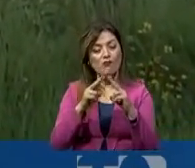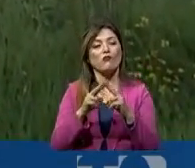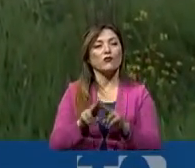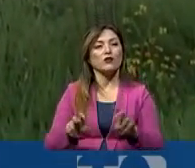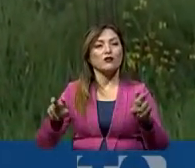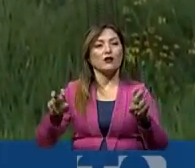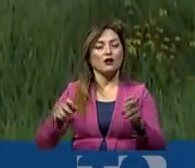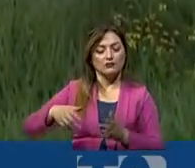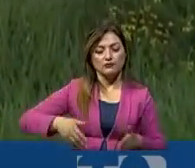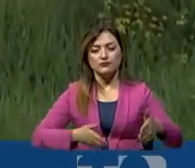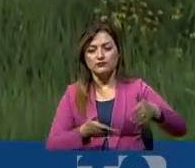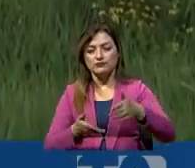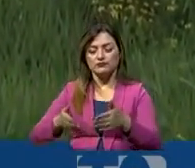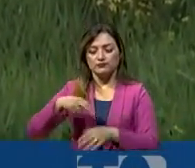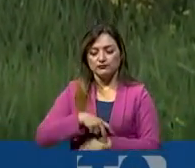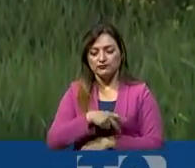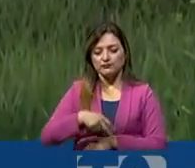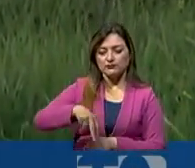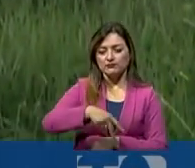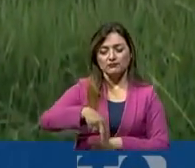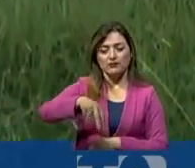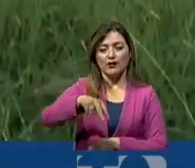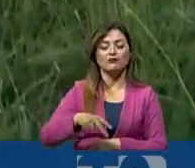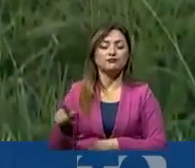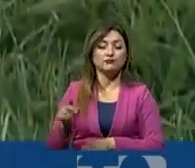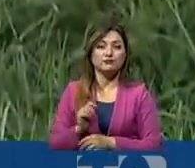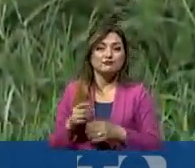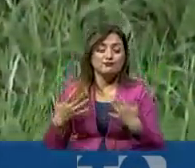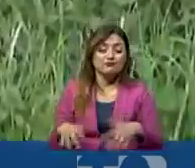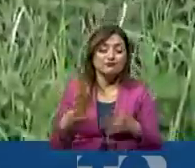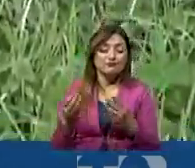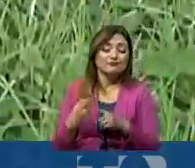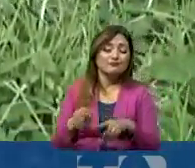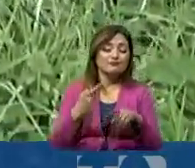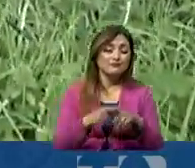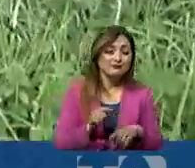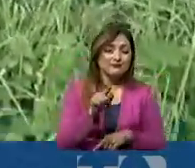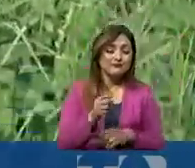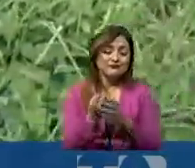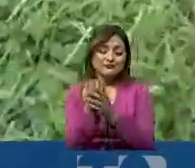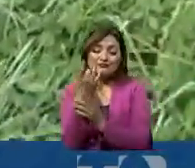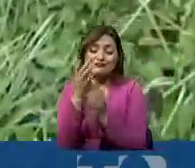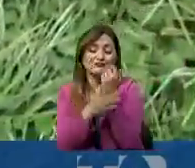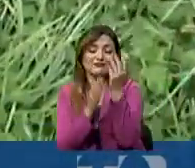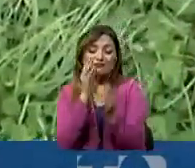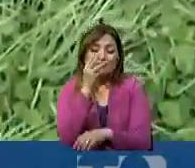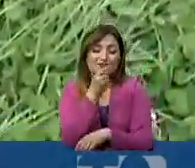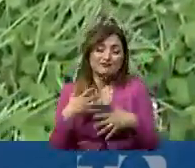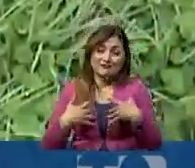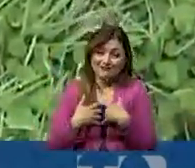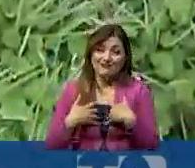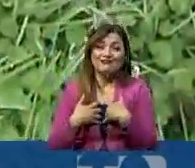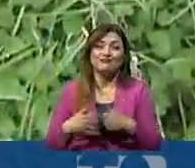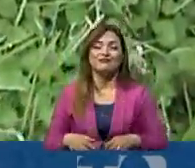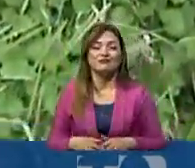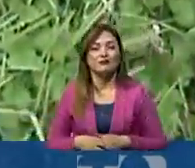esta hierba crecida, por este herbazal. Es refugio además de una biodiversidad, no solamente florística, sino faunística importante también.